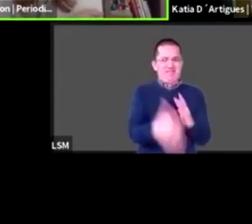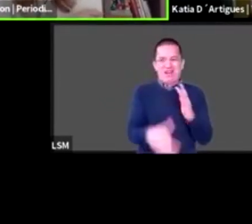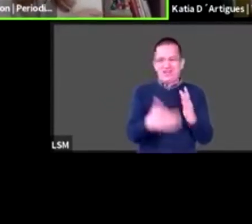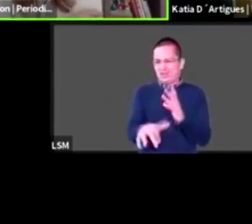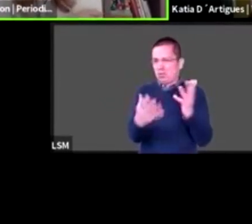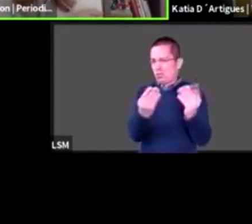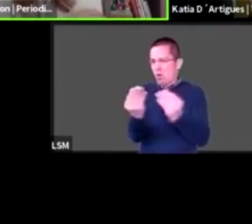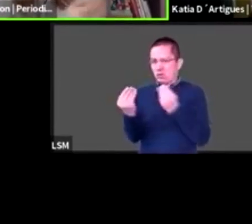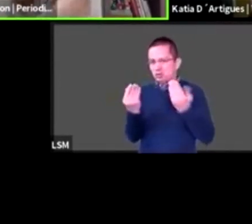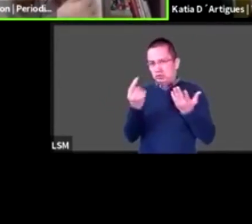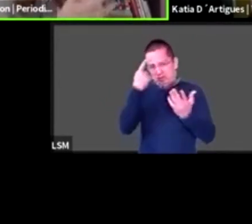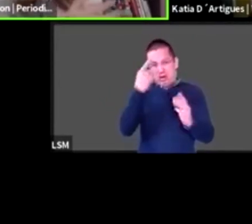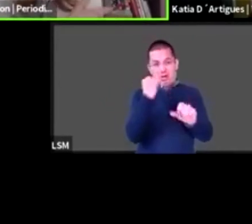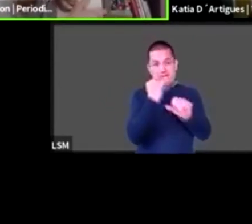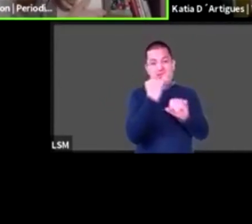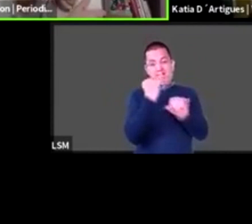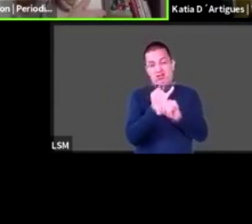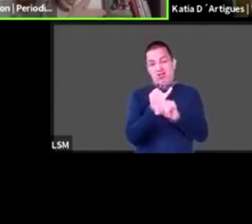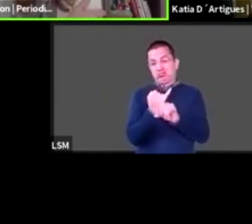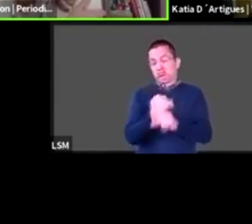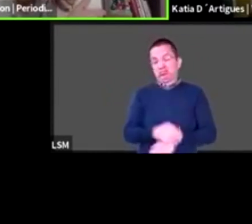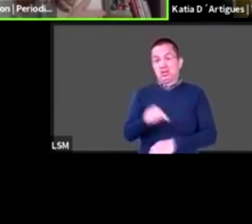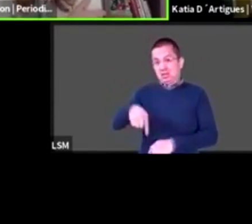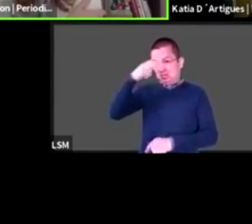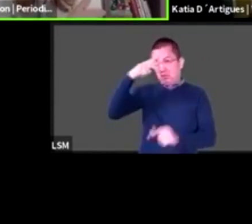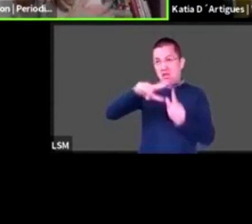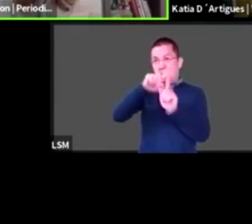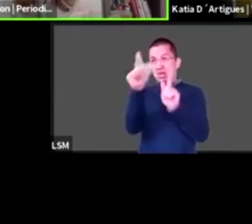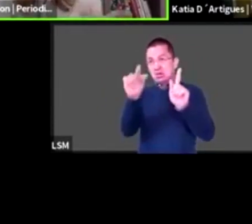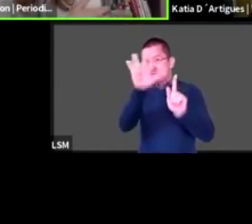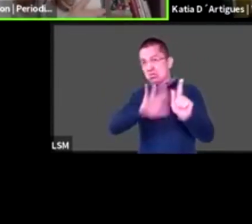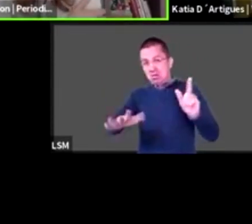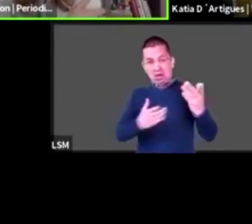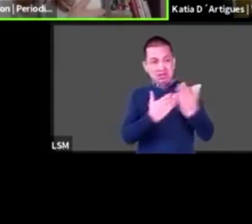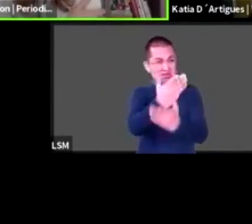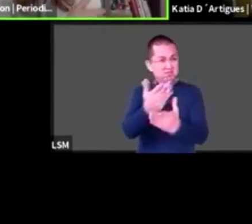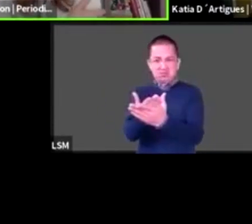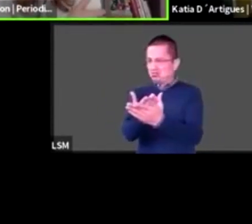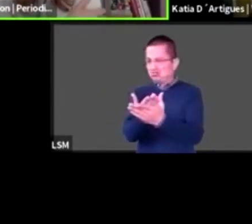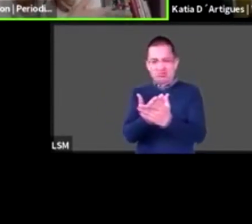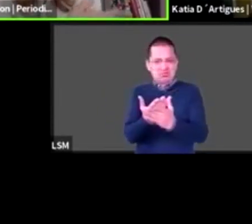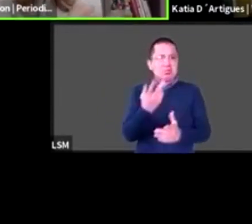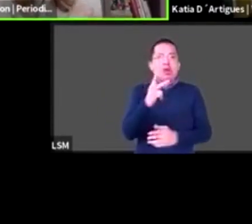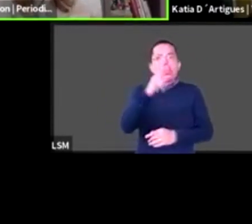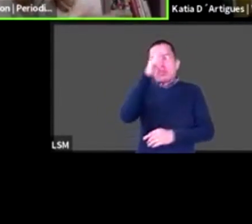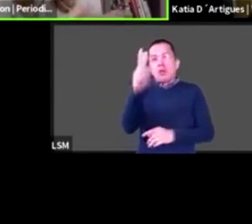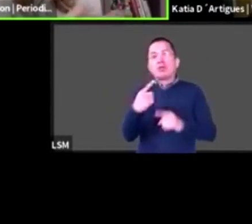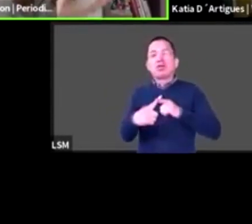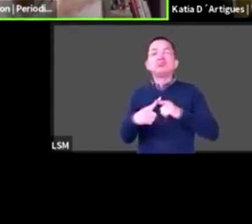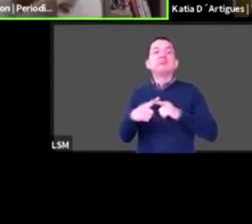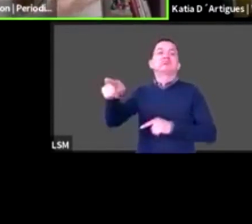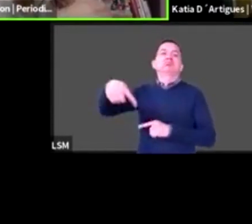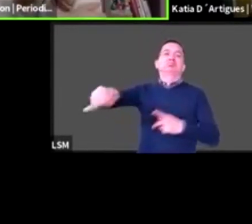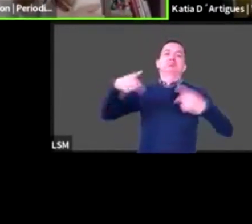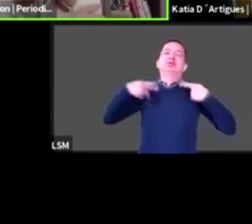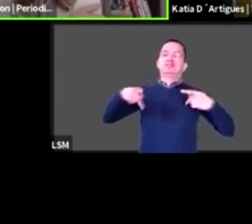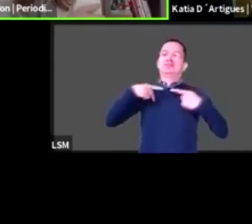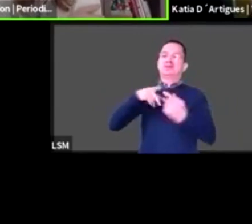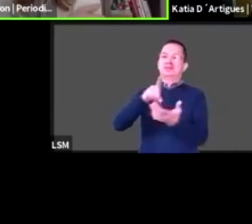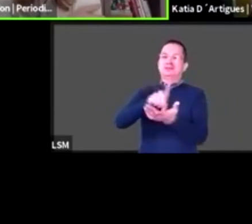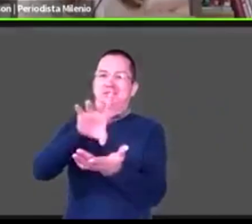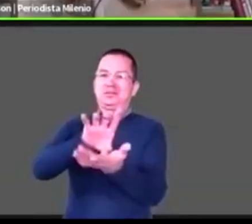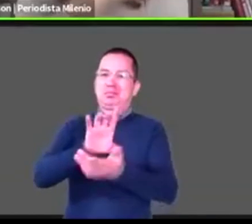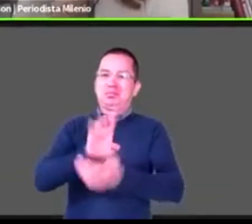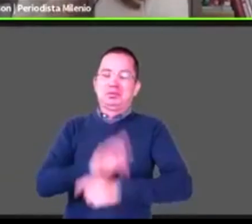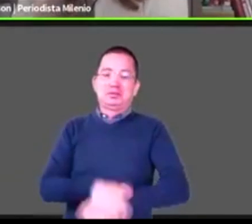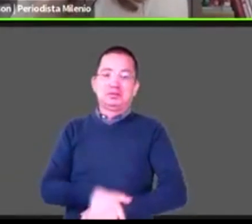muchas personas en nuestro país y, fundamentalmente, para las personas con discapacidad, lo cual se convierte también en una falta de derechos, ¿no? La falta de acceso a derechos a la